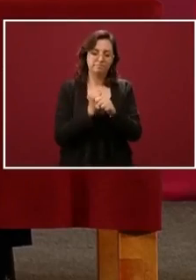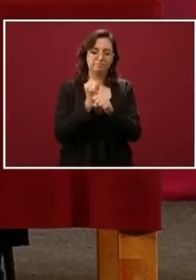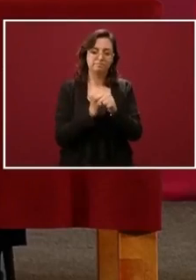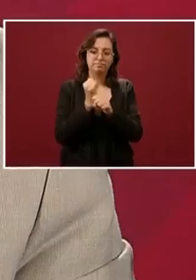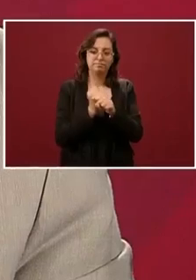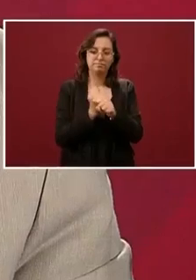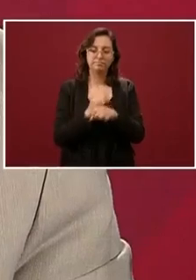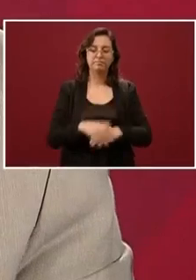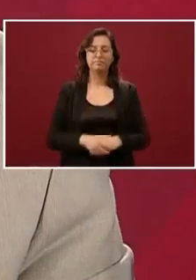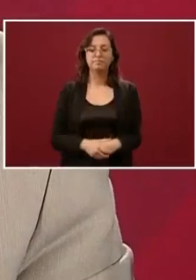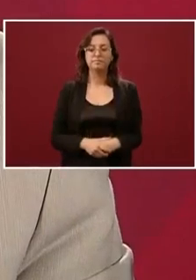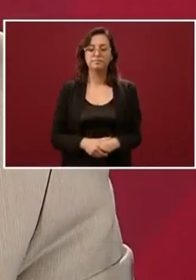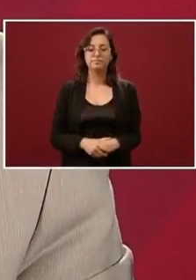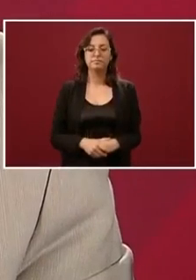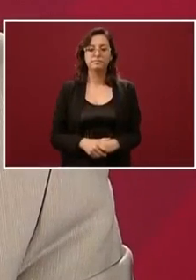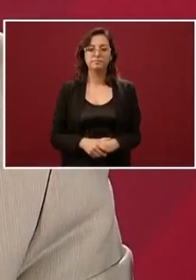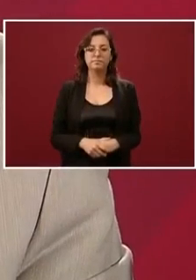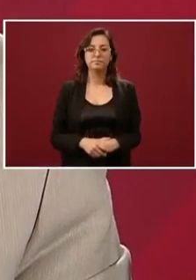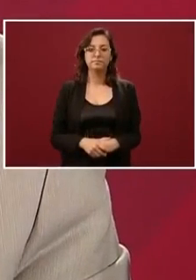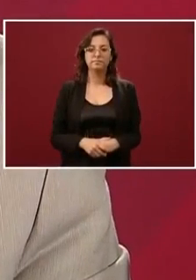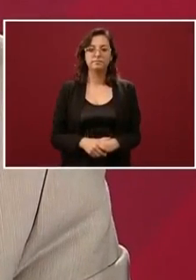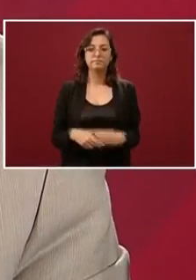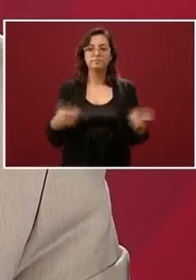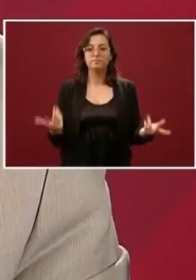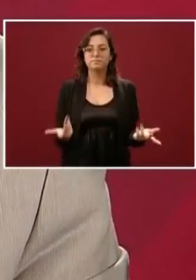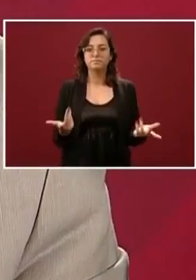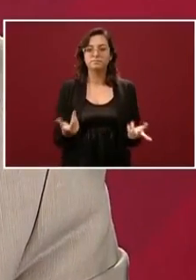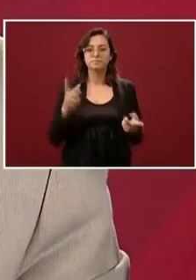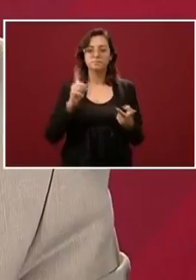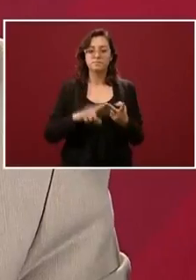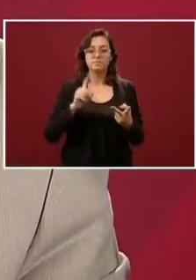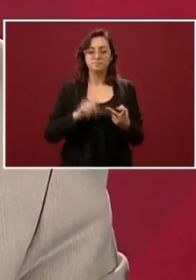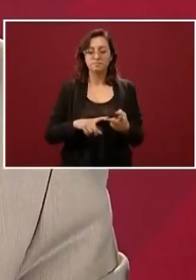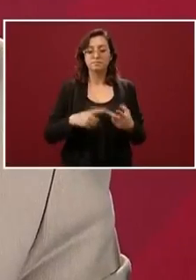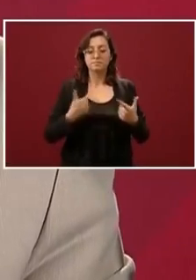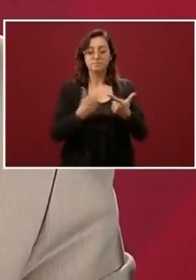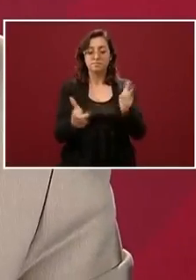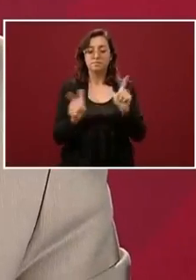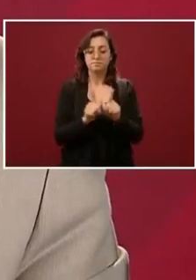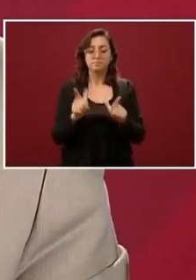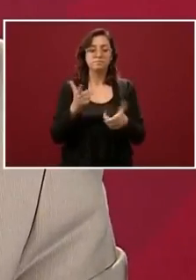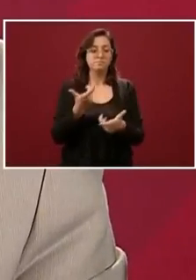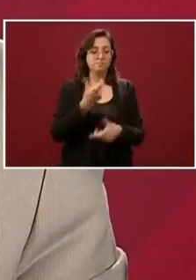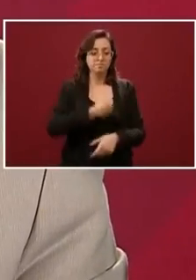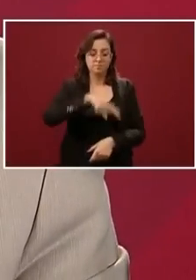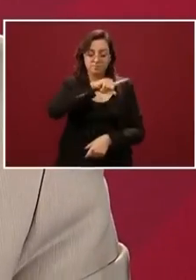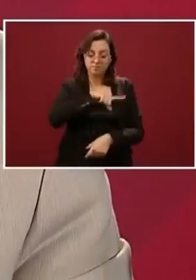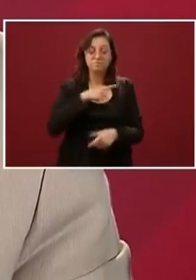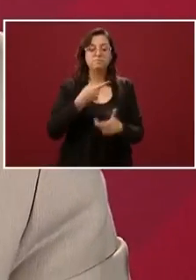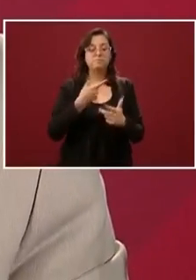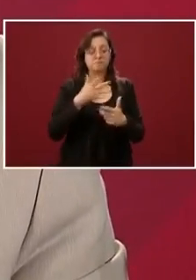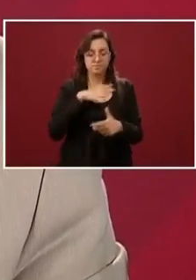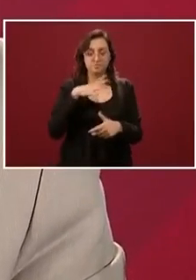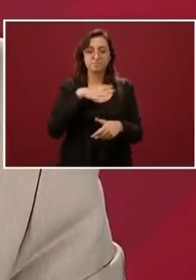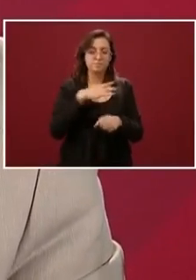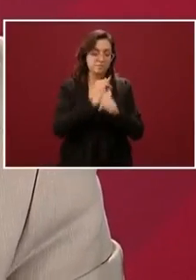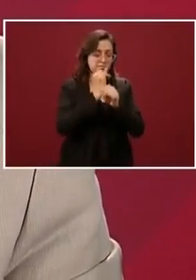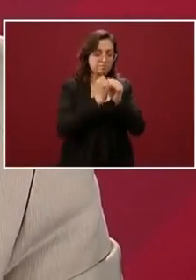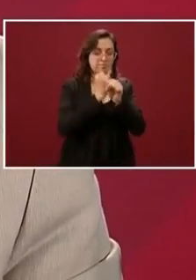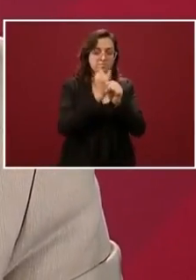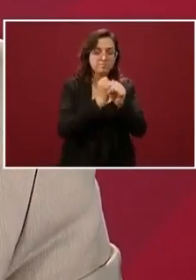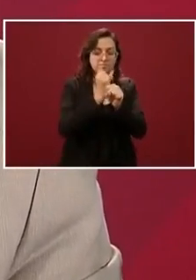caso. En este momento están trabajando las jurisdicciones sanitarias haciendo la investigación. Lógicamente,